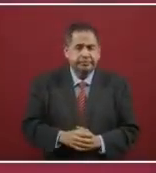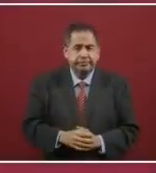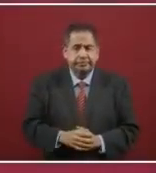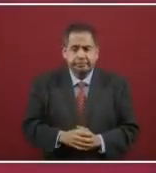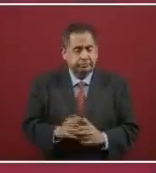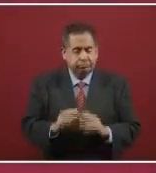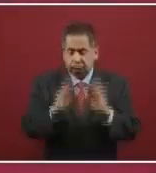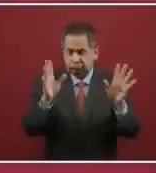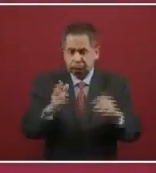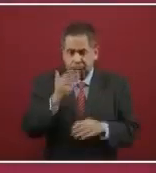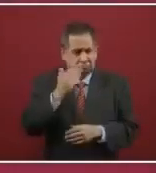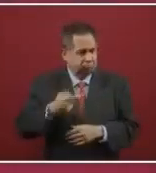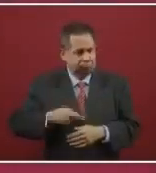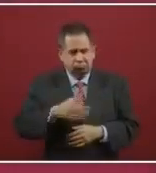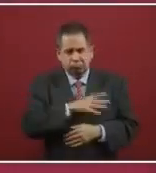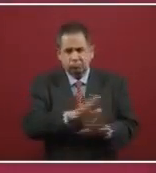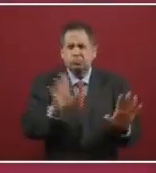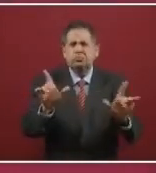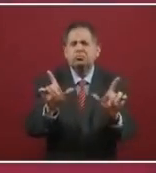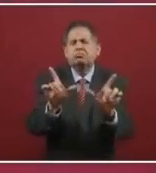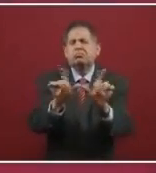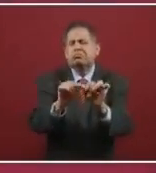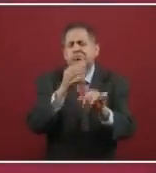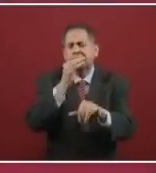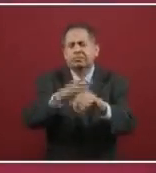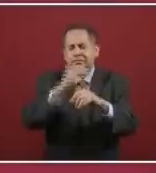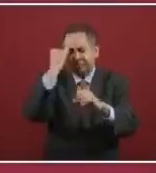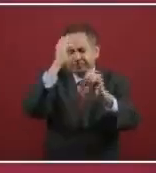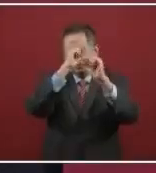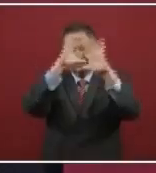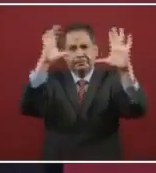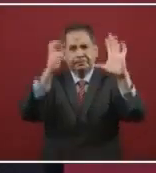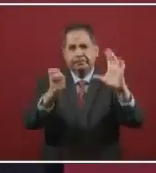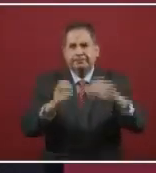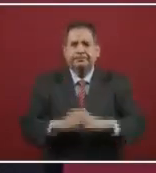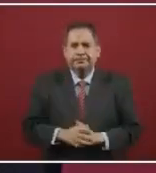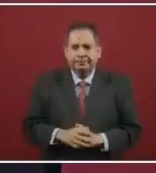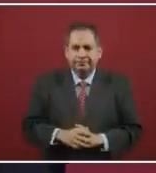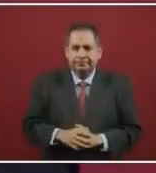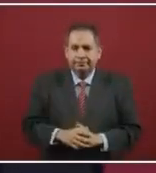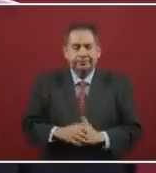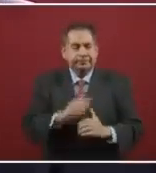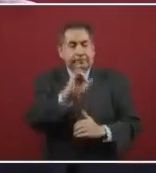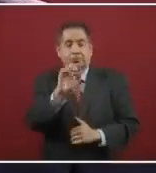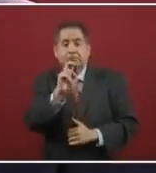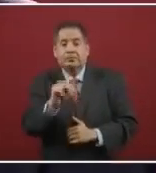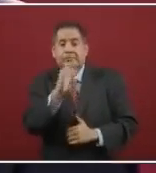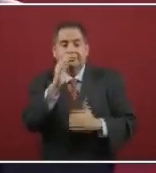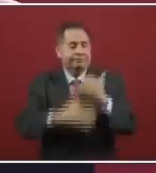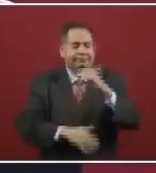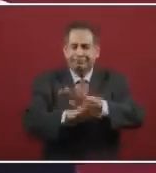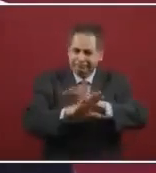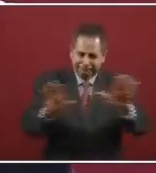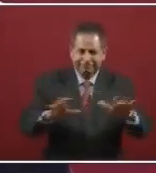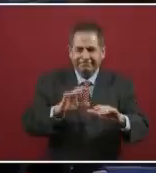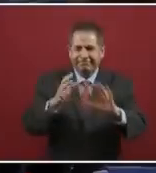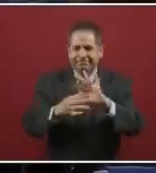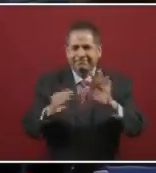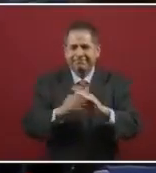un extraordinario personaje. Vamos a quedarnos con esa imagen. Y ahora sí, ya aquí con Juan Gabriel terminamos.